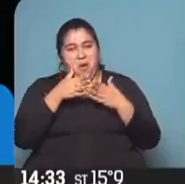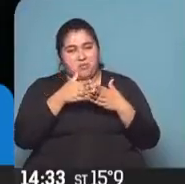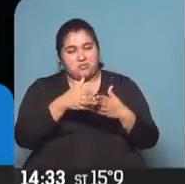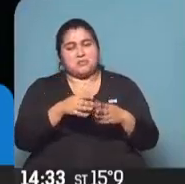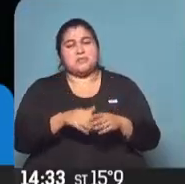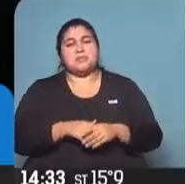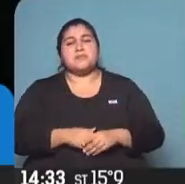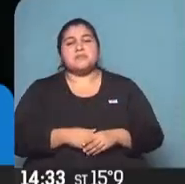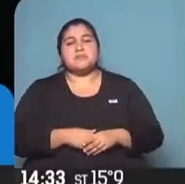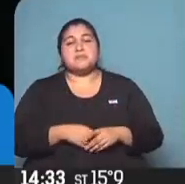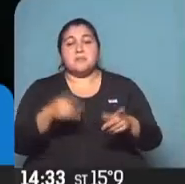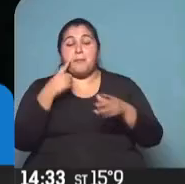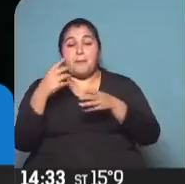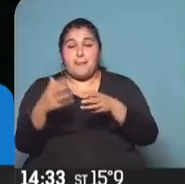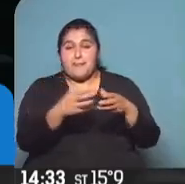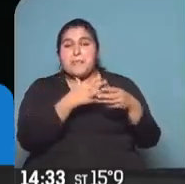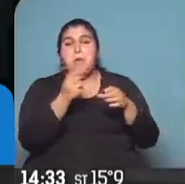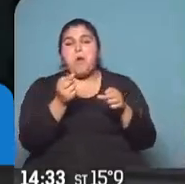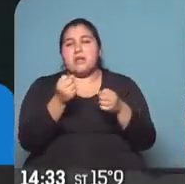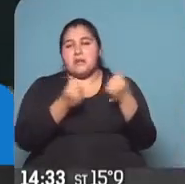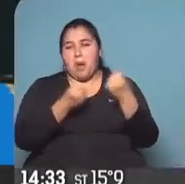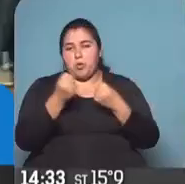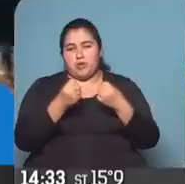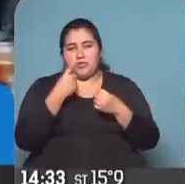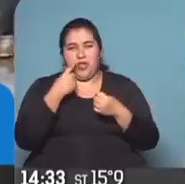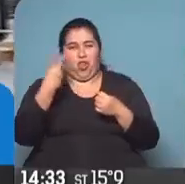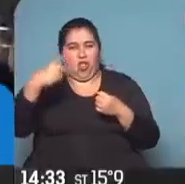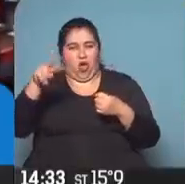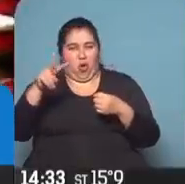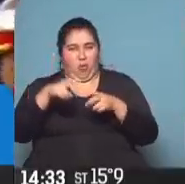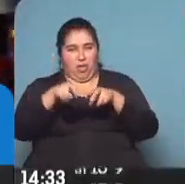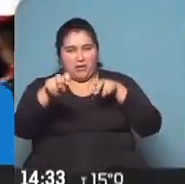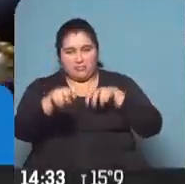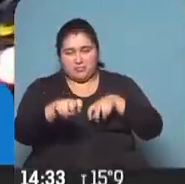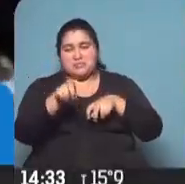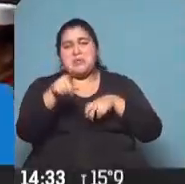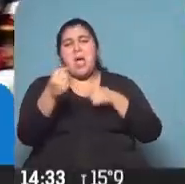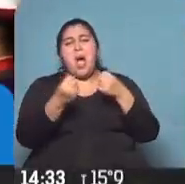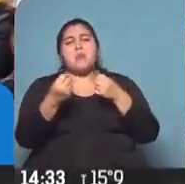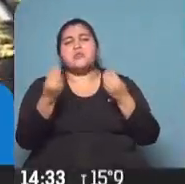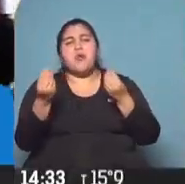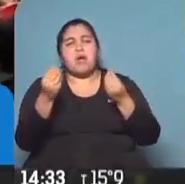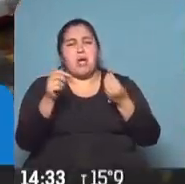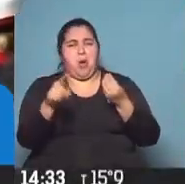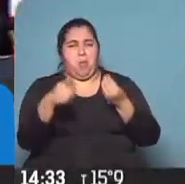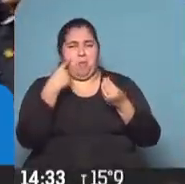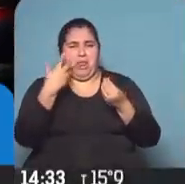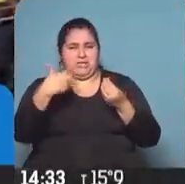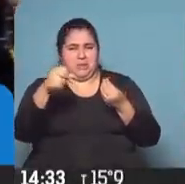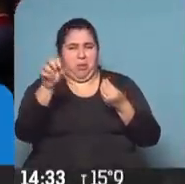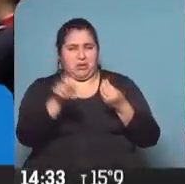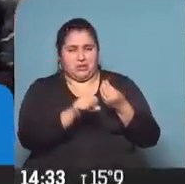oficiales camioneta patrullera todoterreno doble captura es utilizado por perfecto argentina